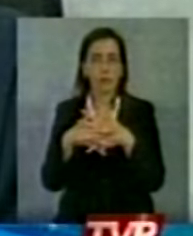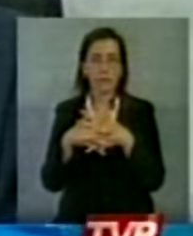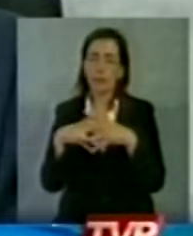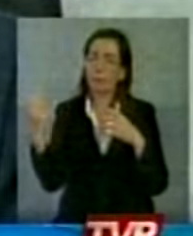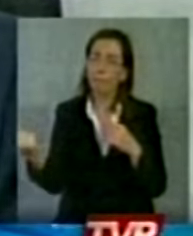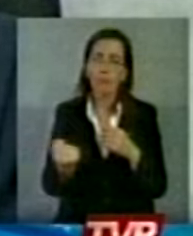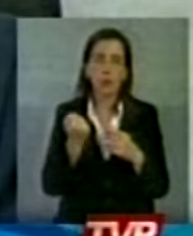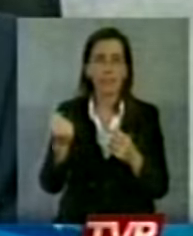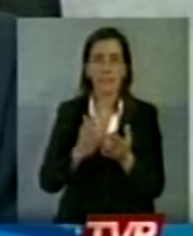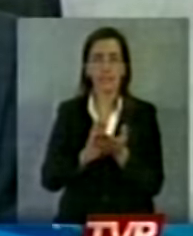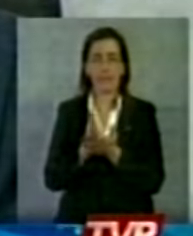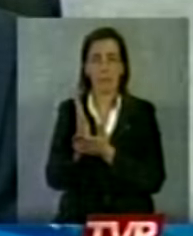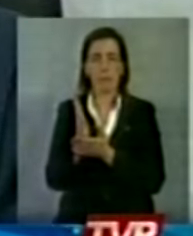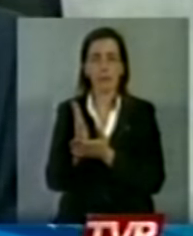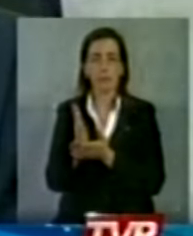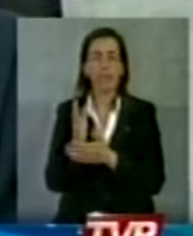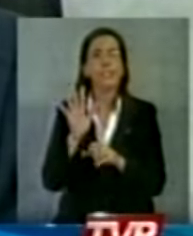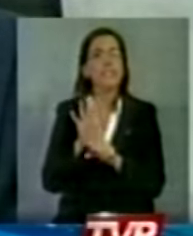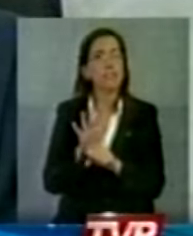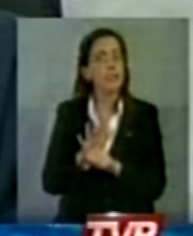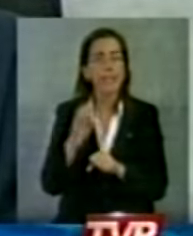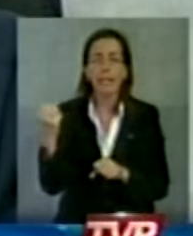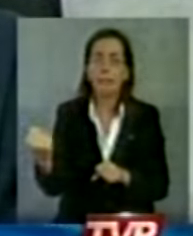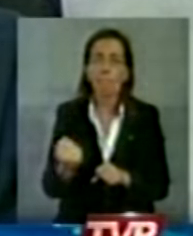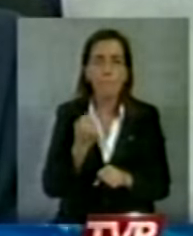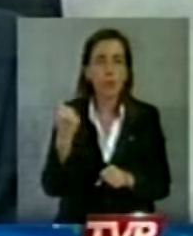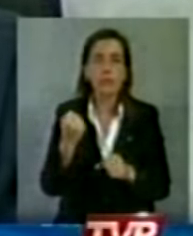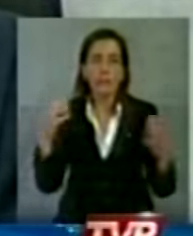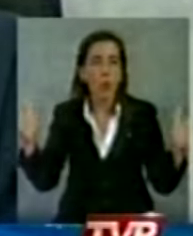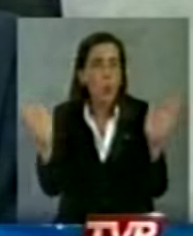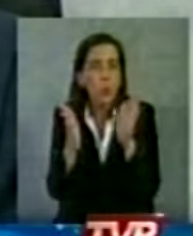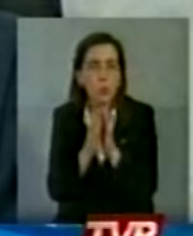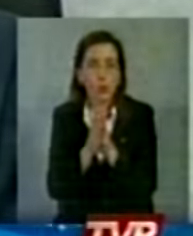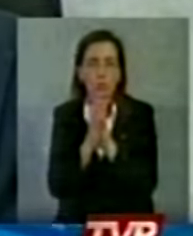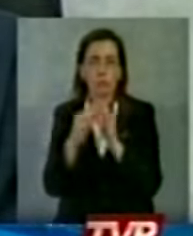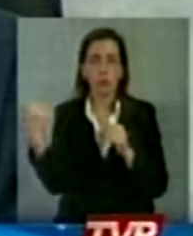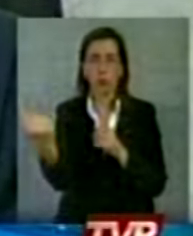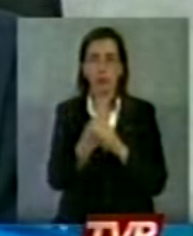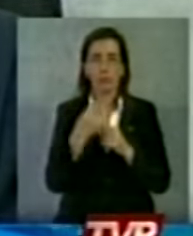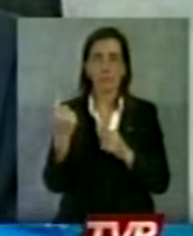efectivamente cierto. Requiere juntarnos,